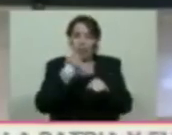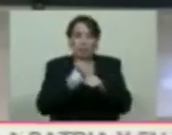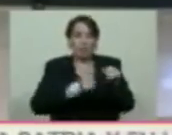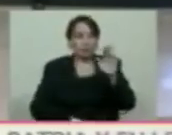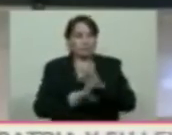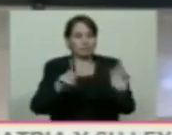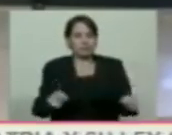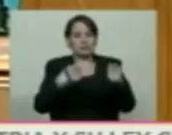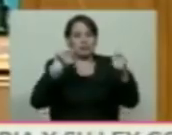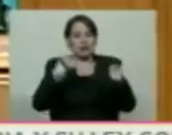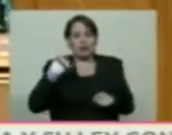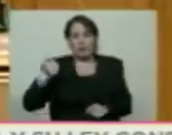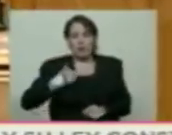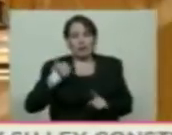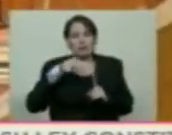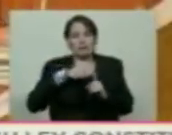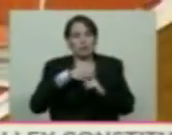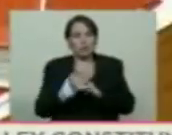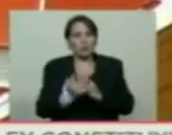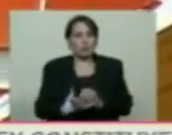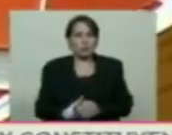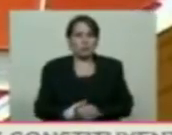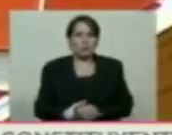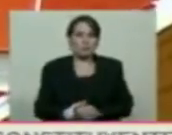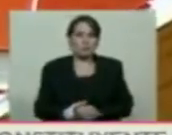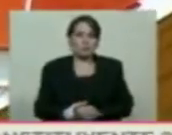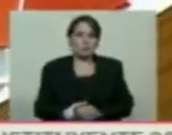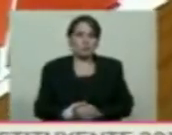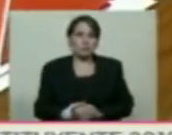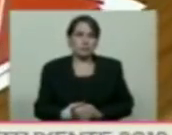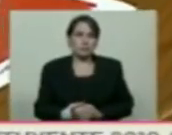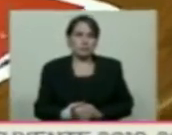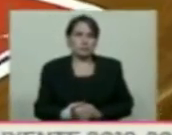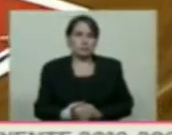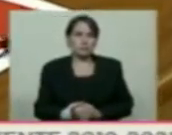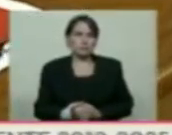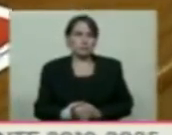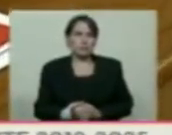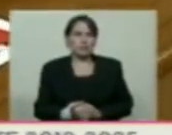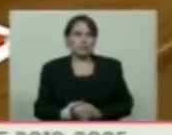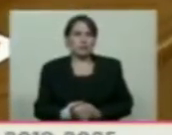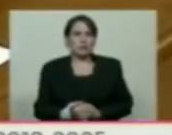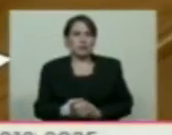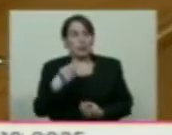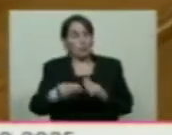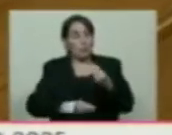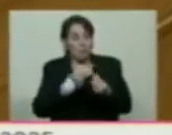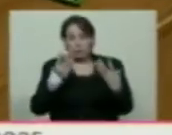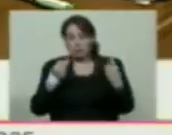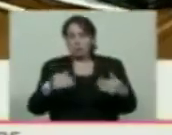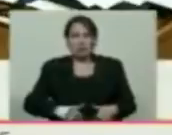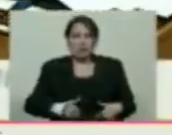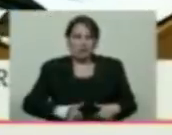situación. No es tarea fácil. Hemos hecho grandes esfuerzos y lo hago también por estar a